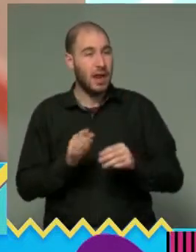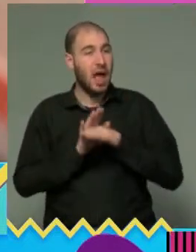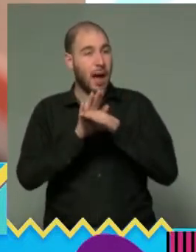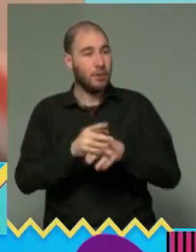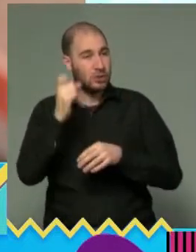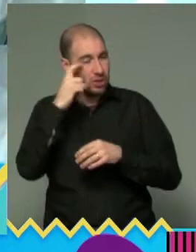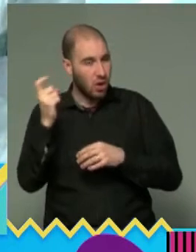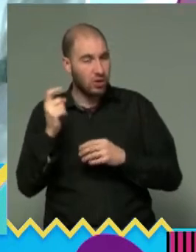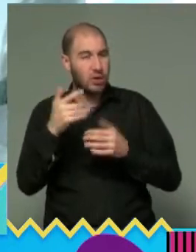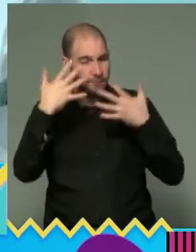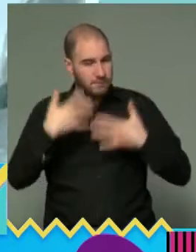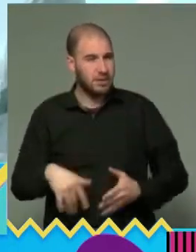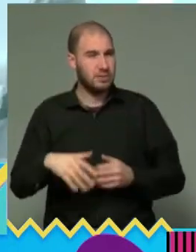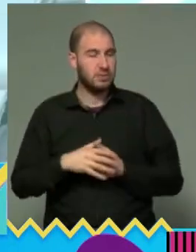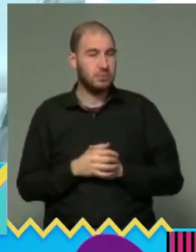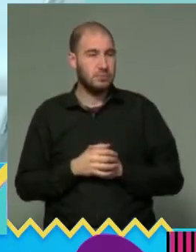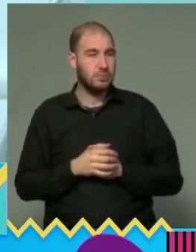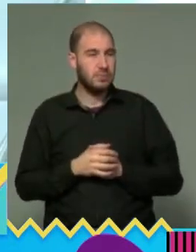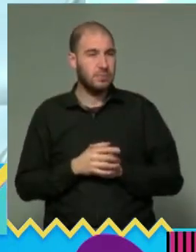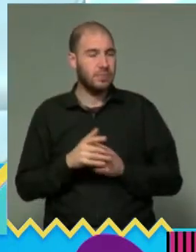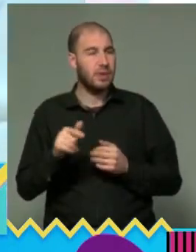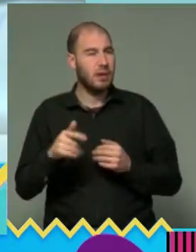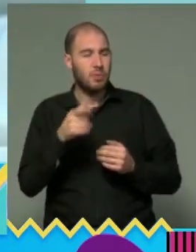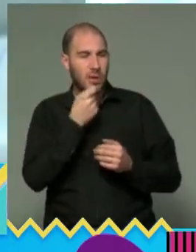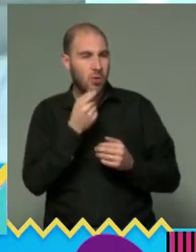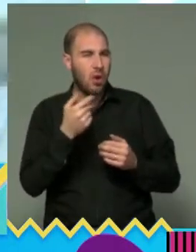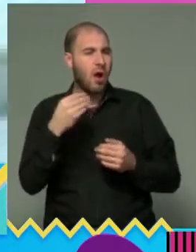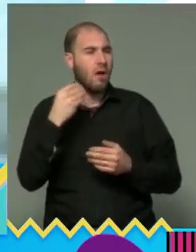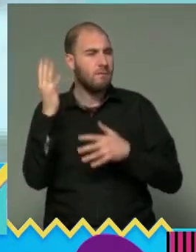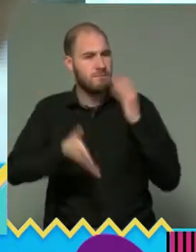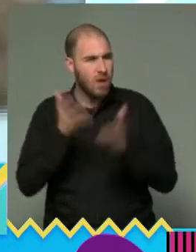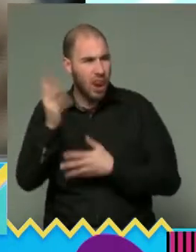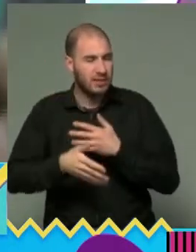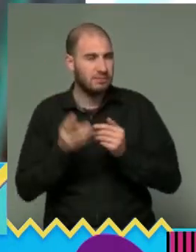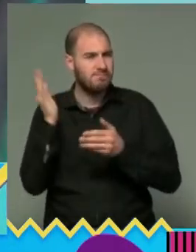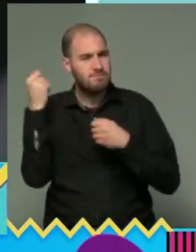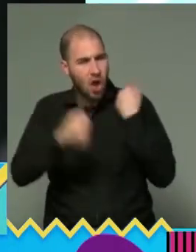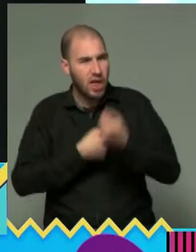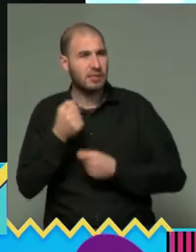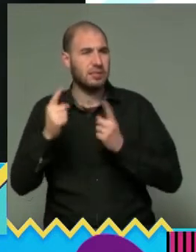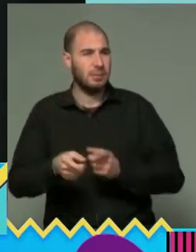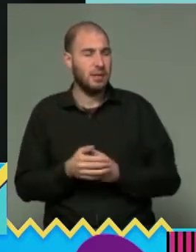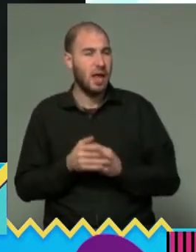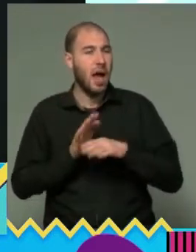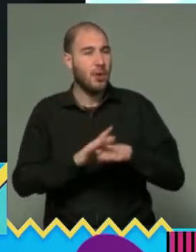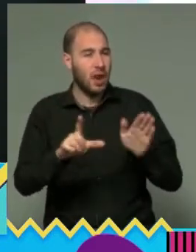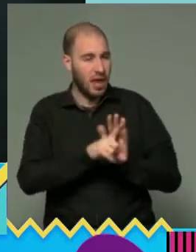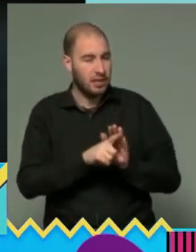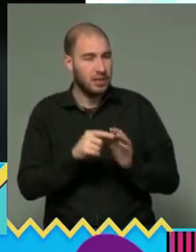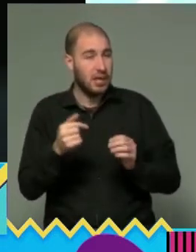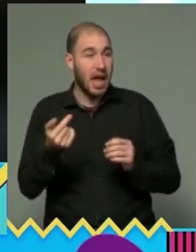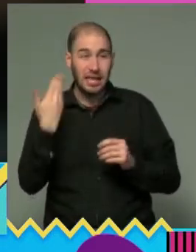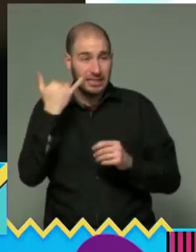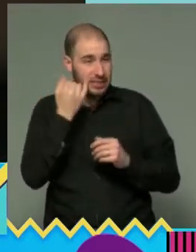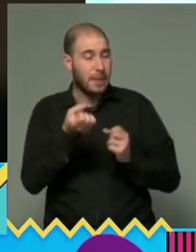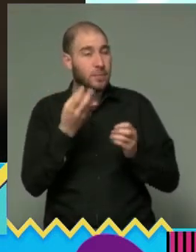apoyo psicológico y físico, obviamente si ha sufrido una agresión, que también tenga el apoyo legal. Y digo que ya se estaba